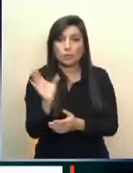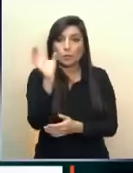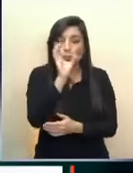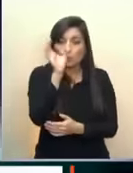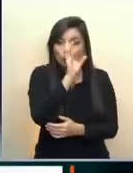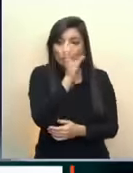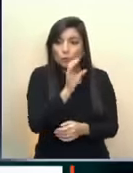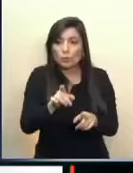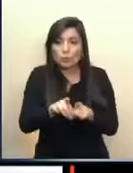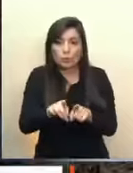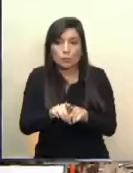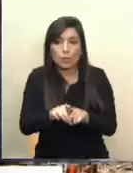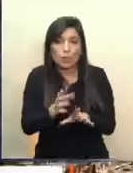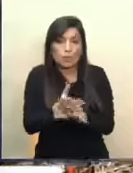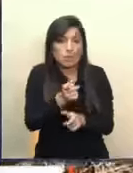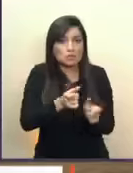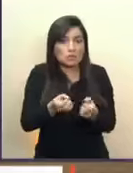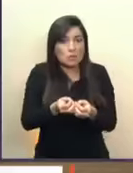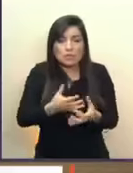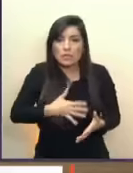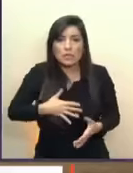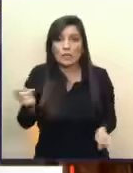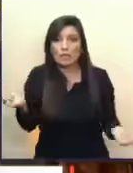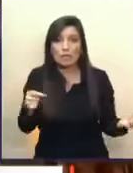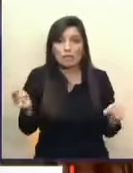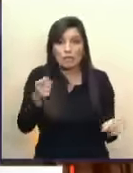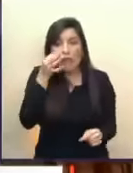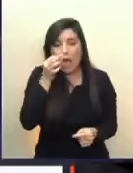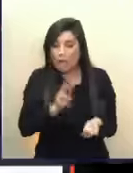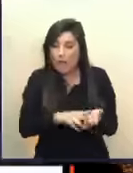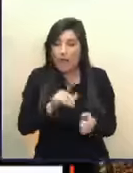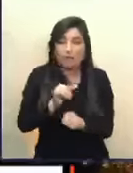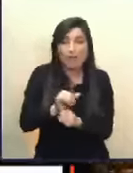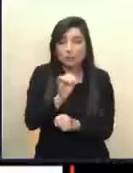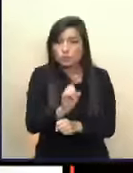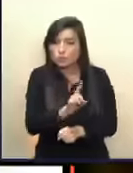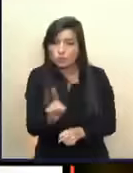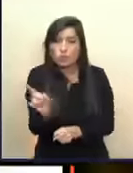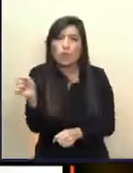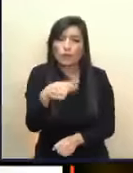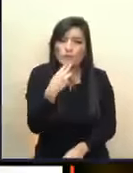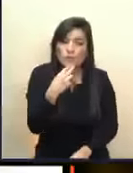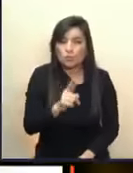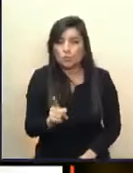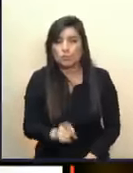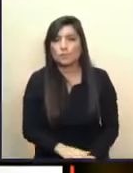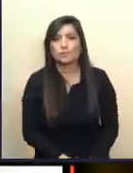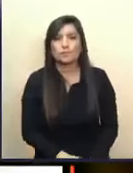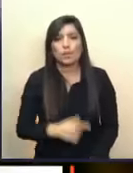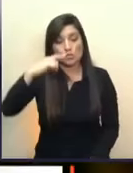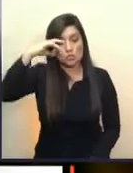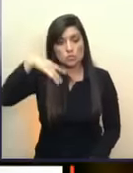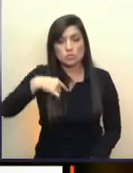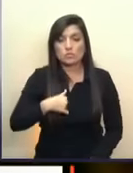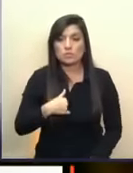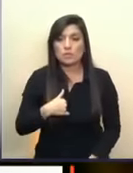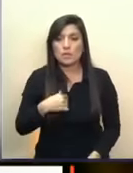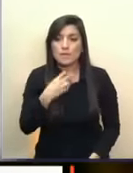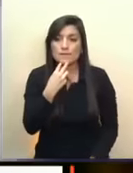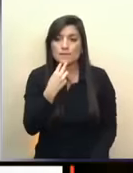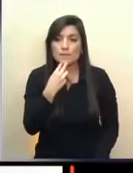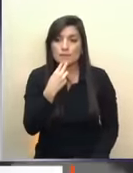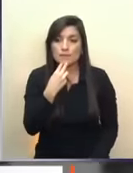vamos al caso, porque hay tanta gente que quiere venir, que a ver si es cierto, no es cierto, estuvo acá, no estuvo. Yo sé y sé dónde vivió